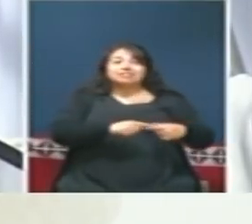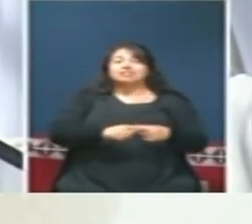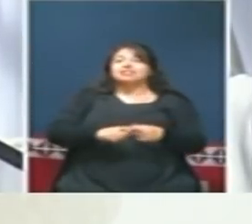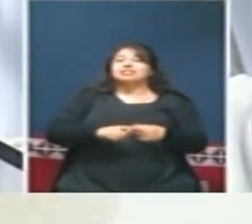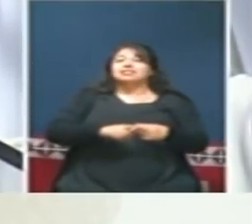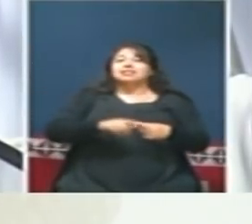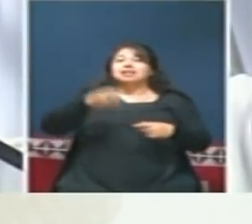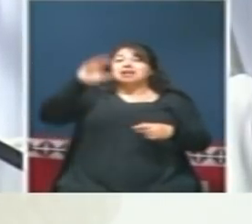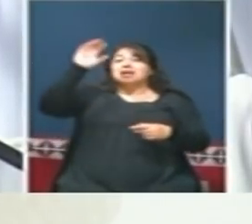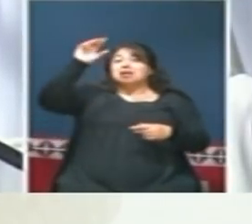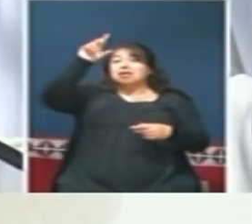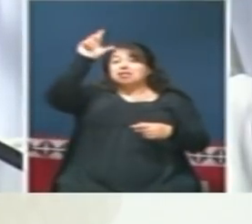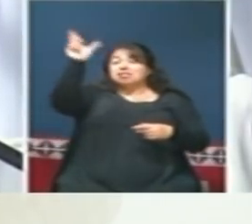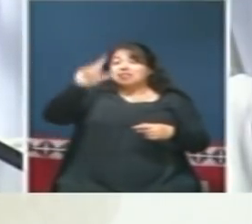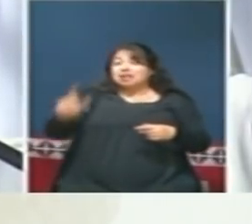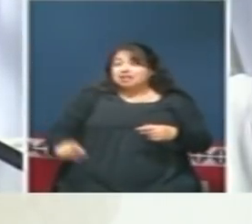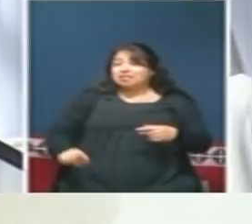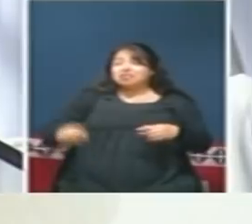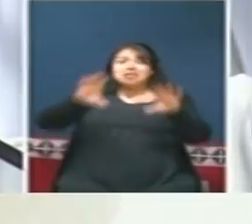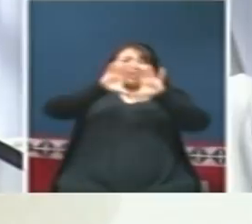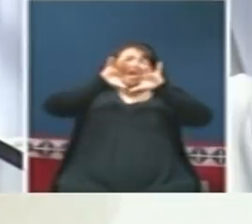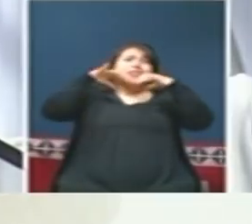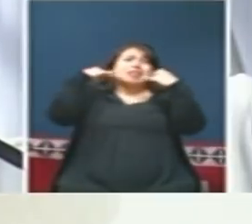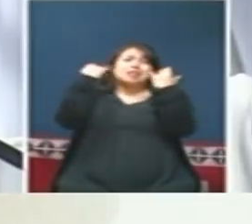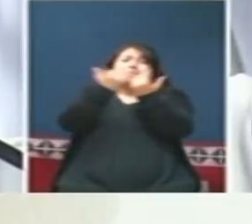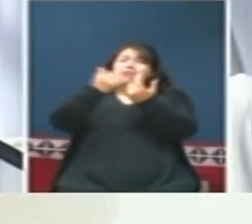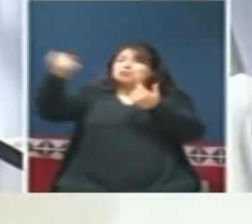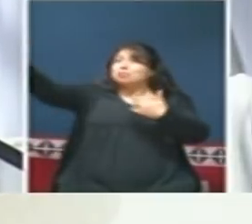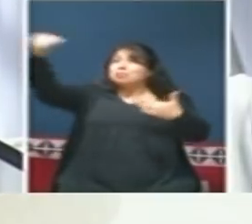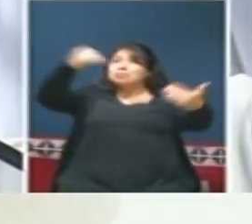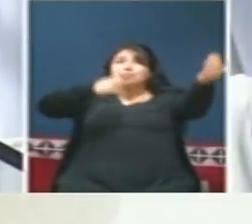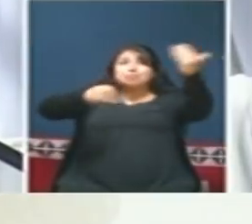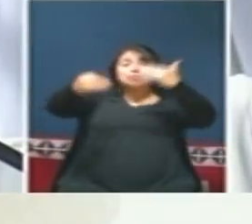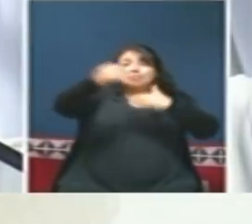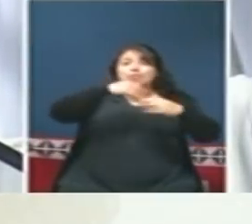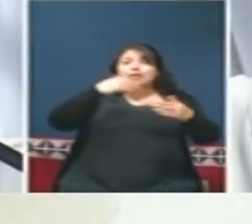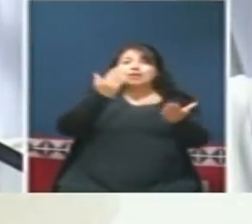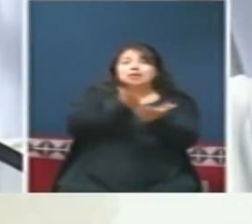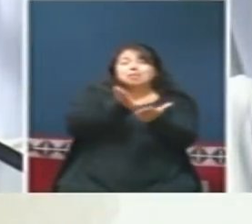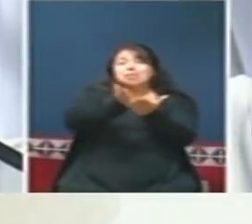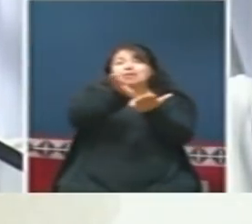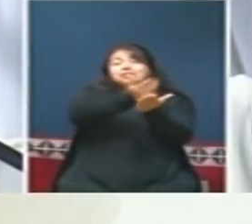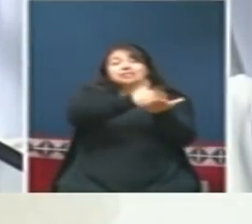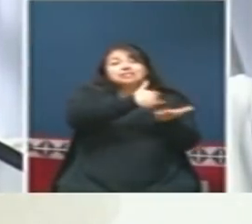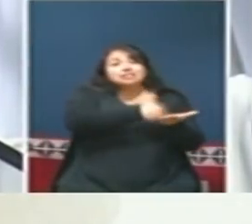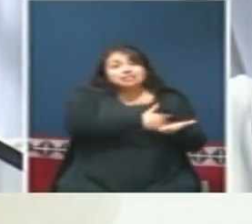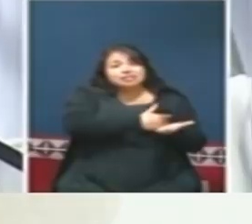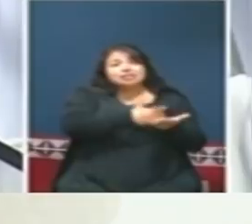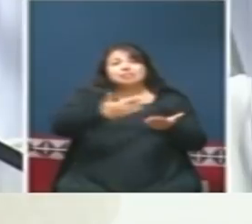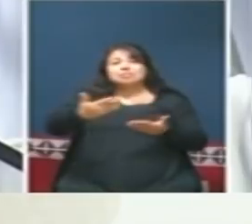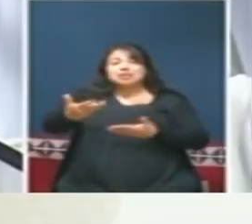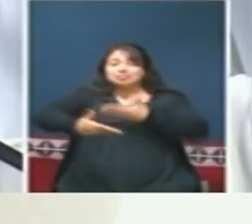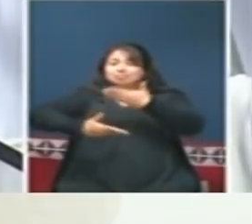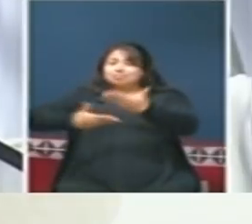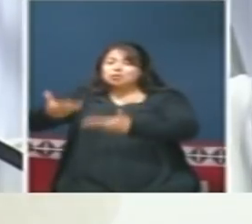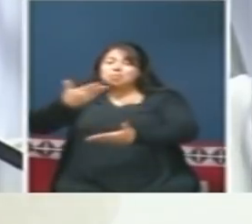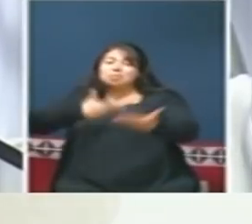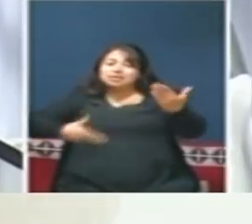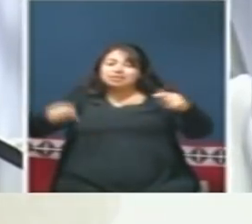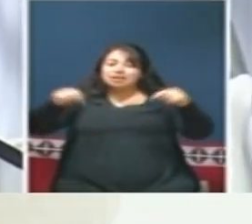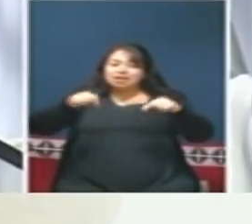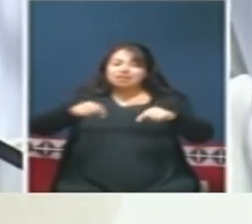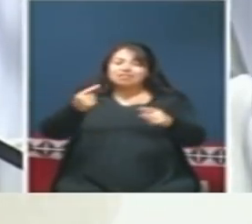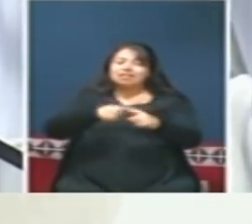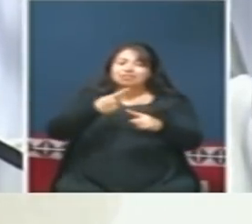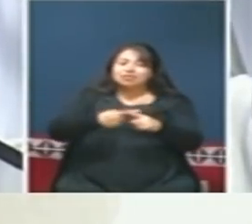del país y del mundo y que han venido a participar de esta fiesta. Sabemos que muchos han tenido que hacer bastante sacrificio